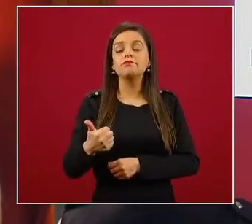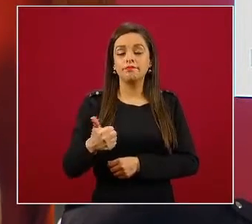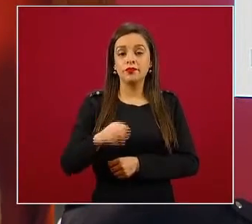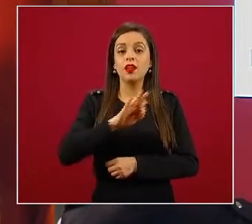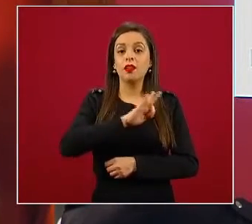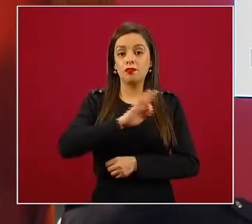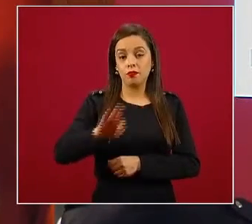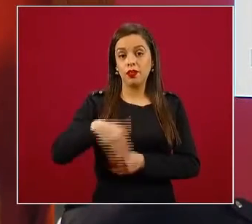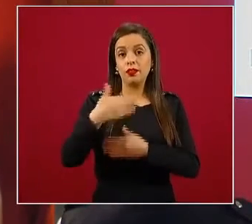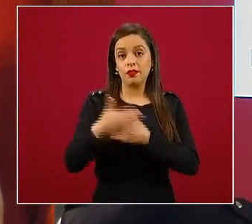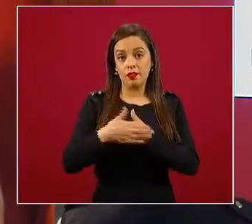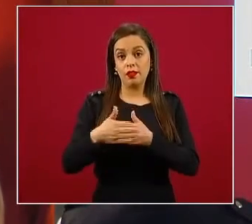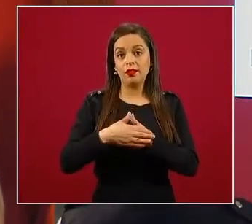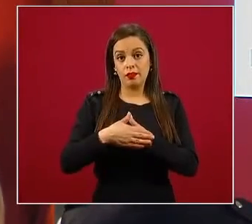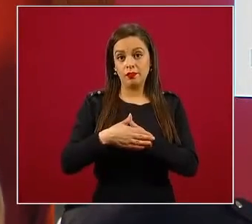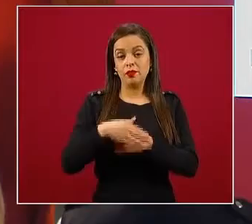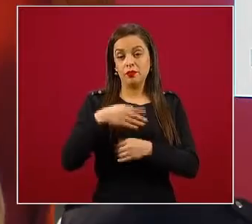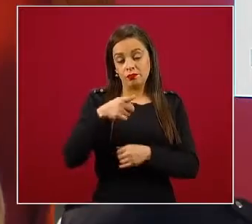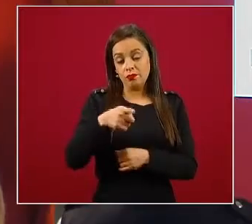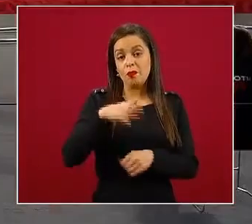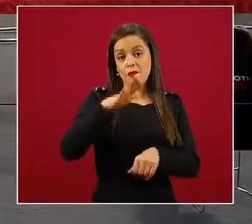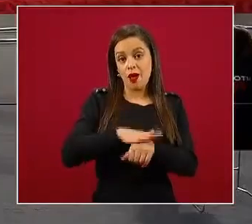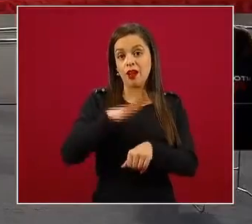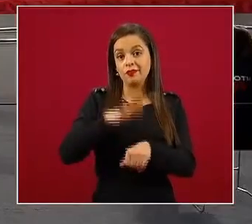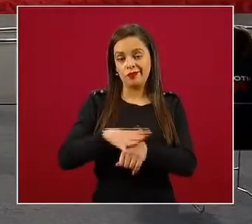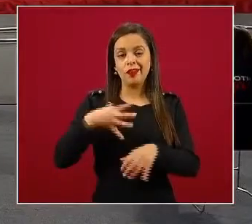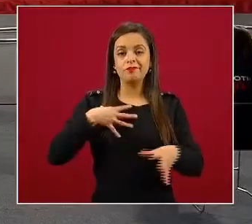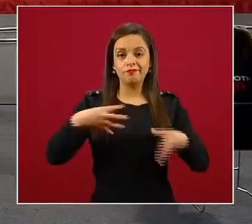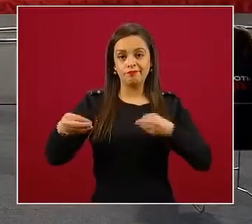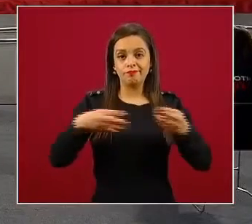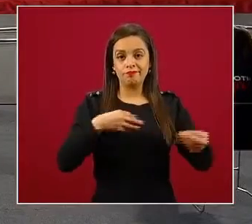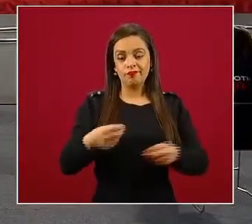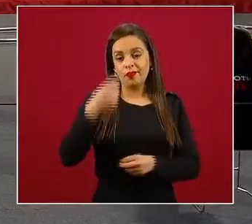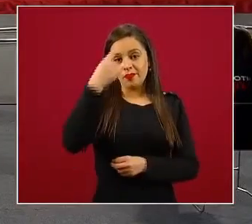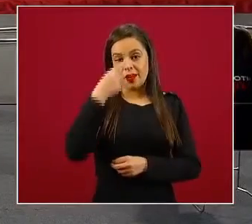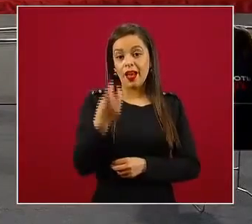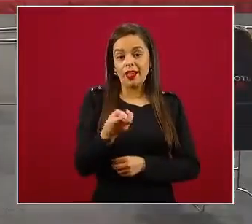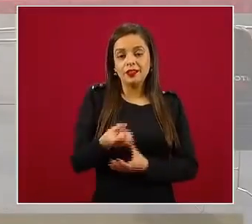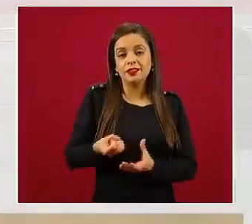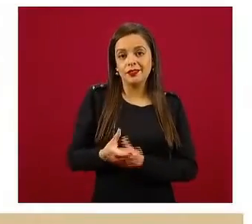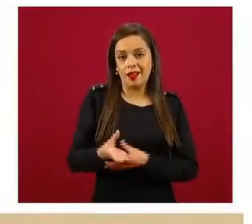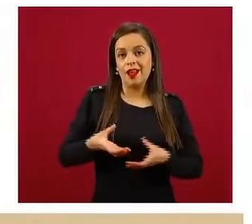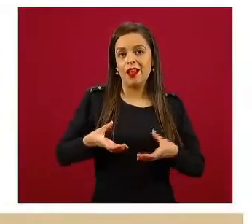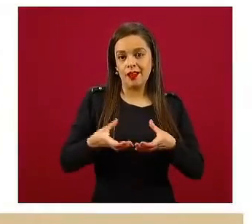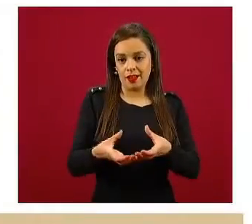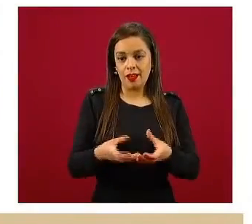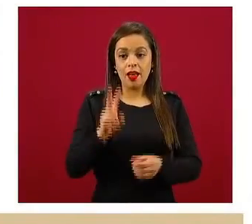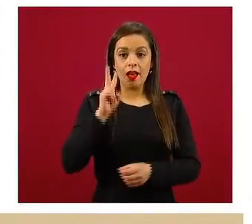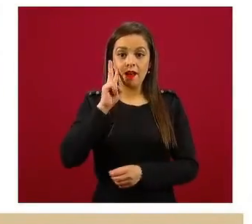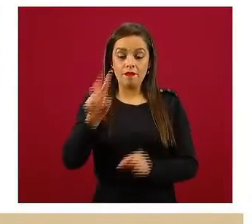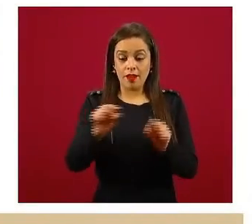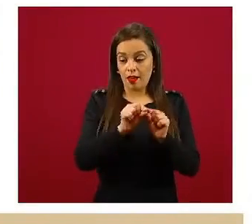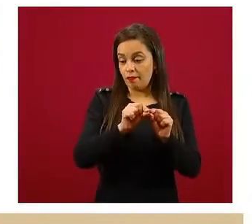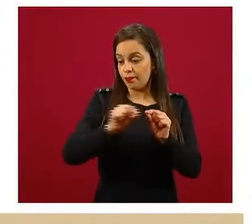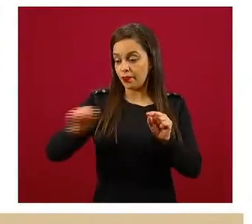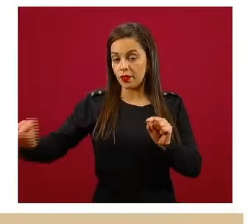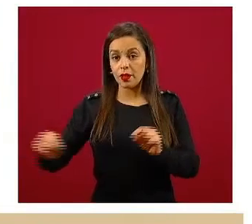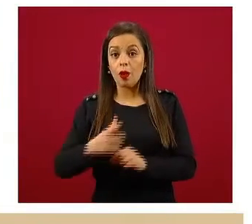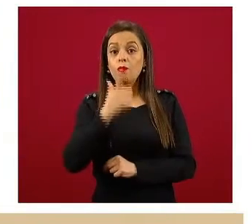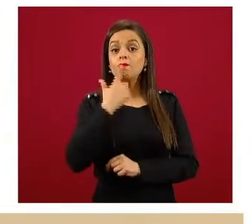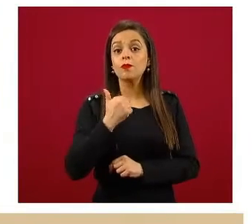el incremento del número de casos. Hemos puesto esta línea roja en el